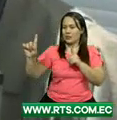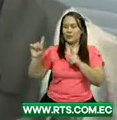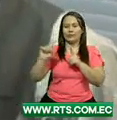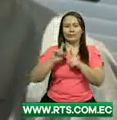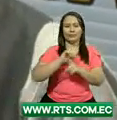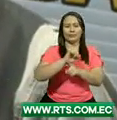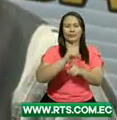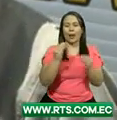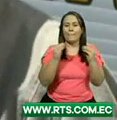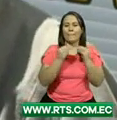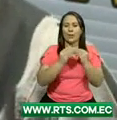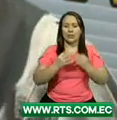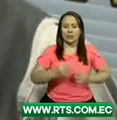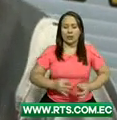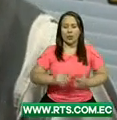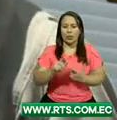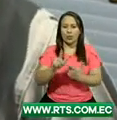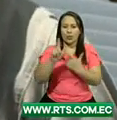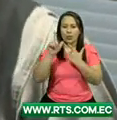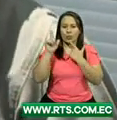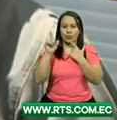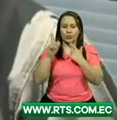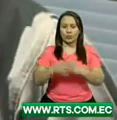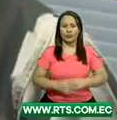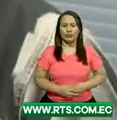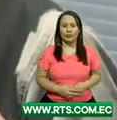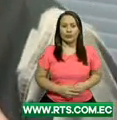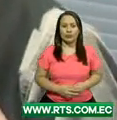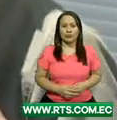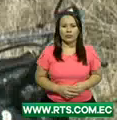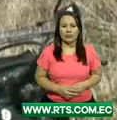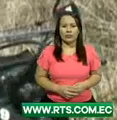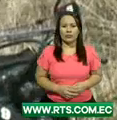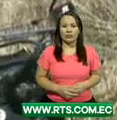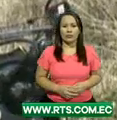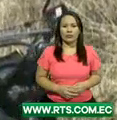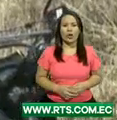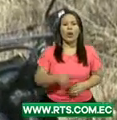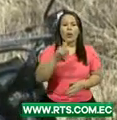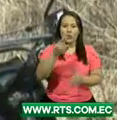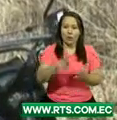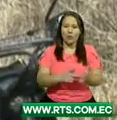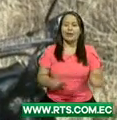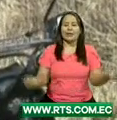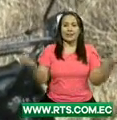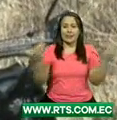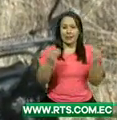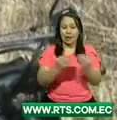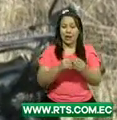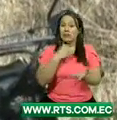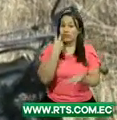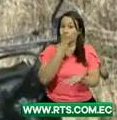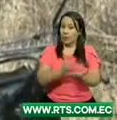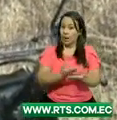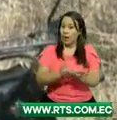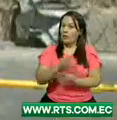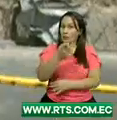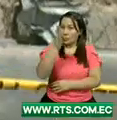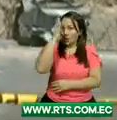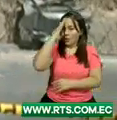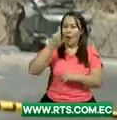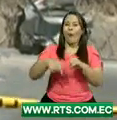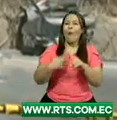las medidas de seguridad con un material absorbente una vez más queda comprobado que uno sabe cuándo sale de casa